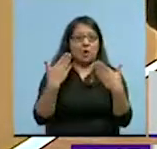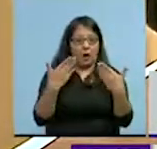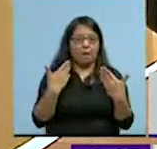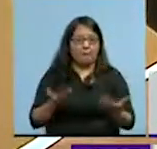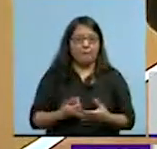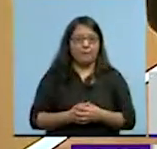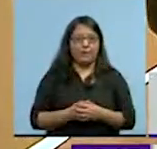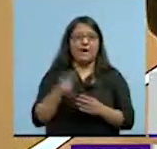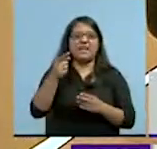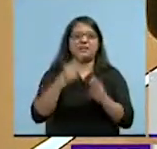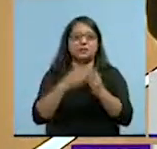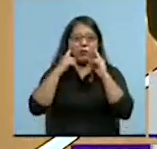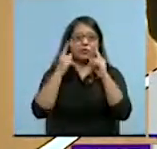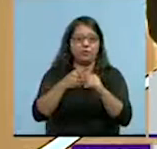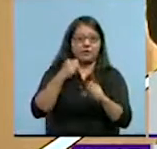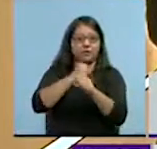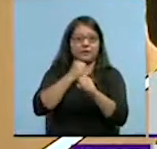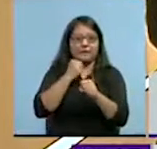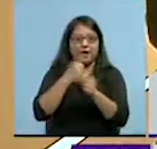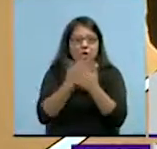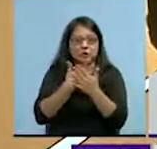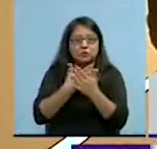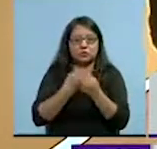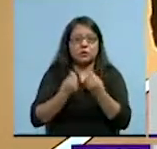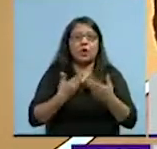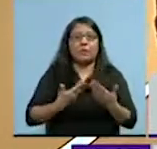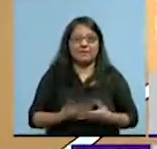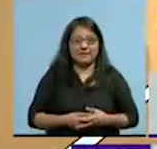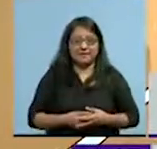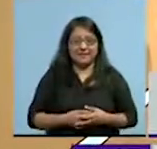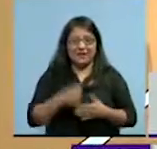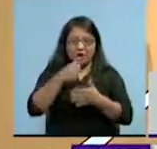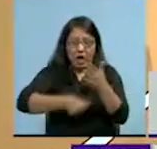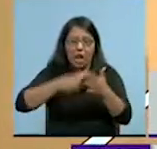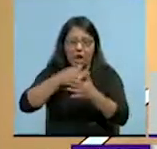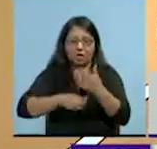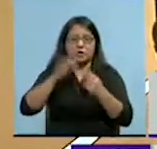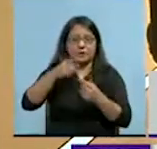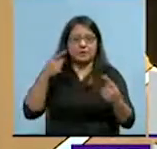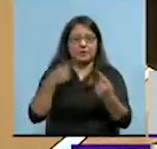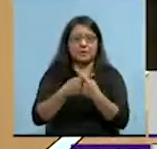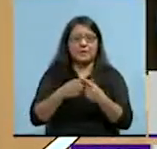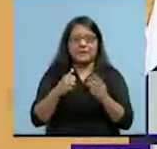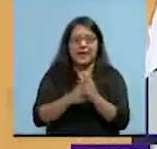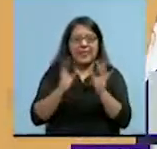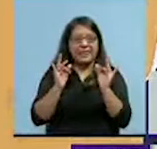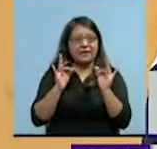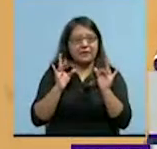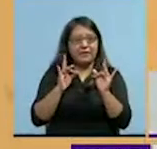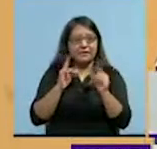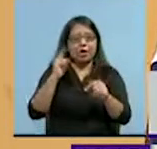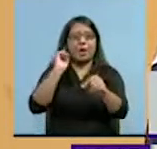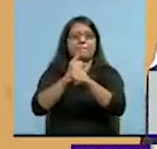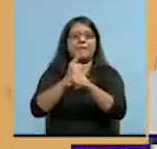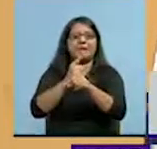por el desafío personal en lo profesional y después el partido más duro que tuve fue el primero con islandia porque